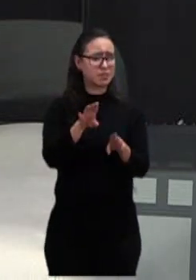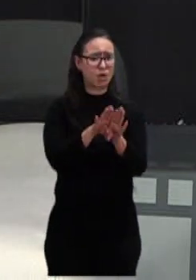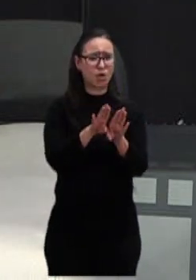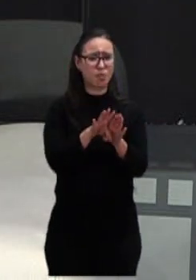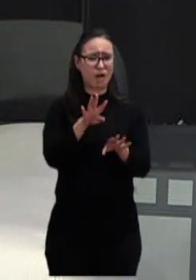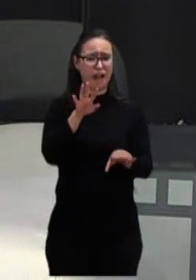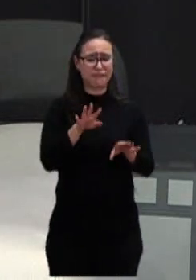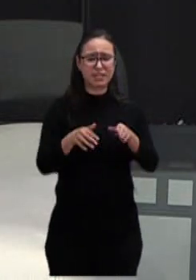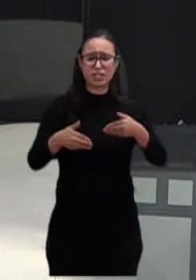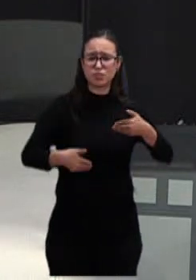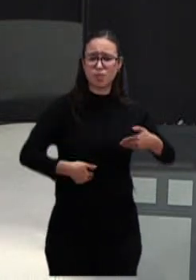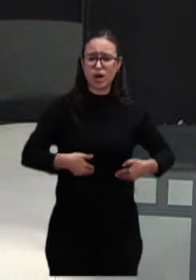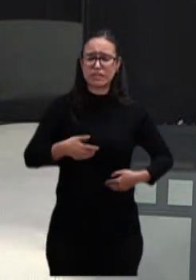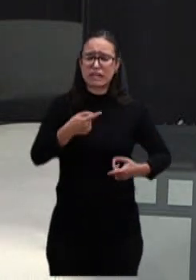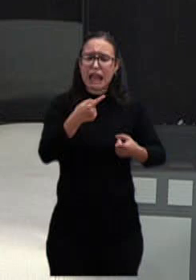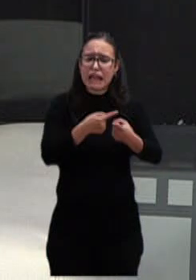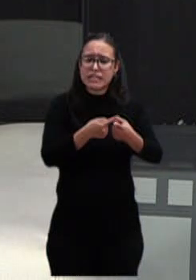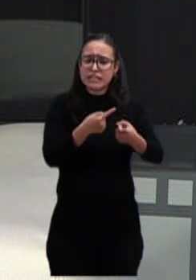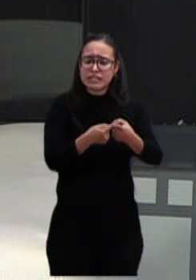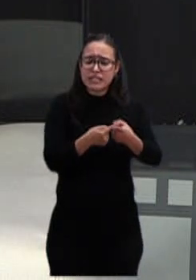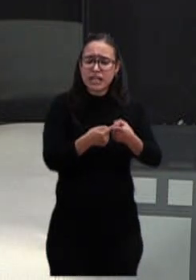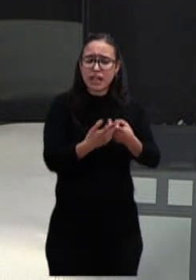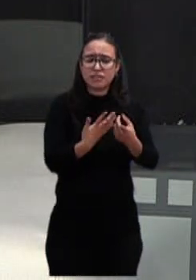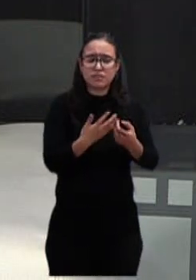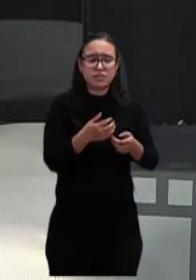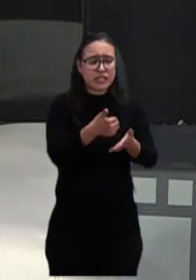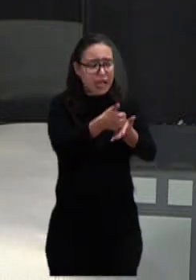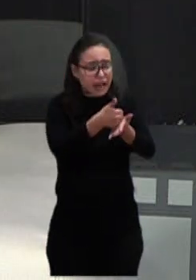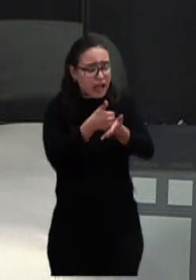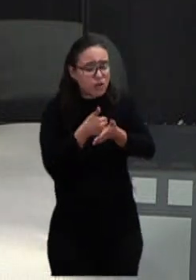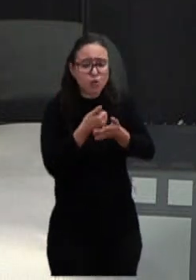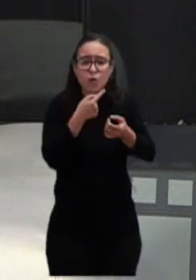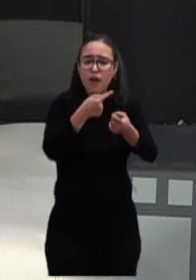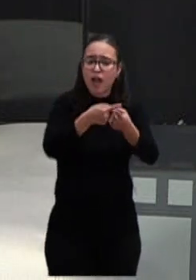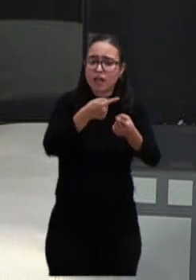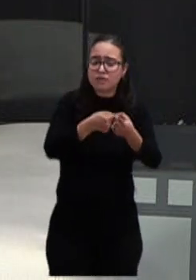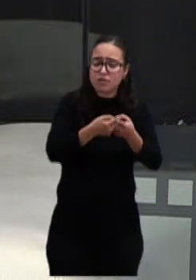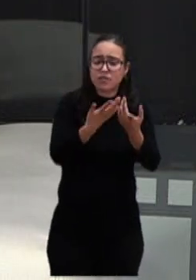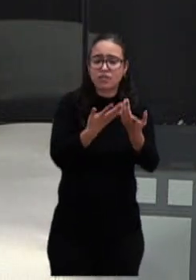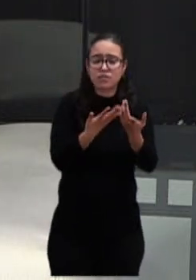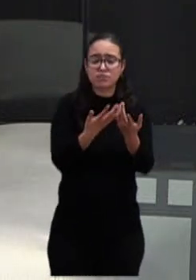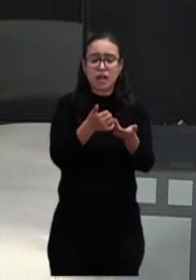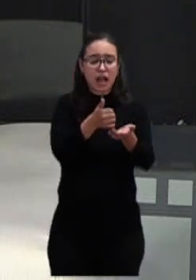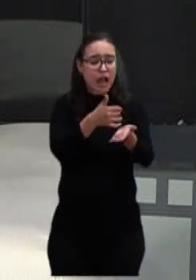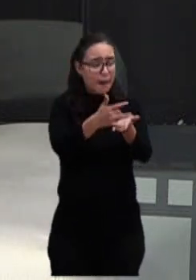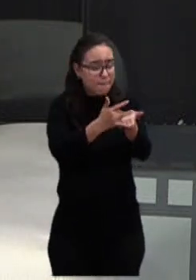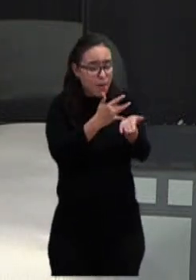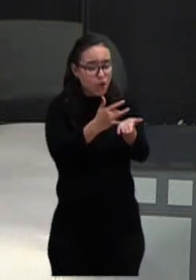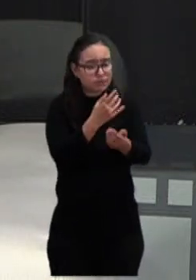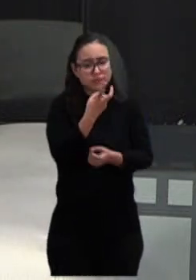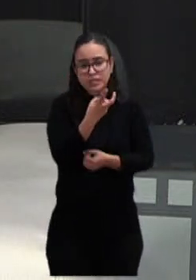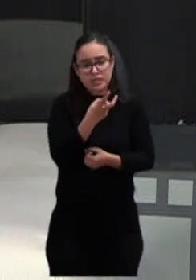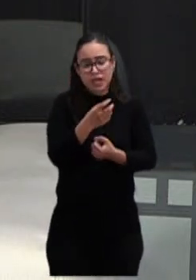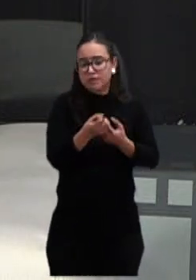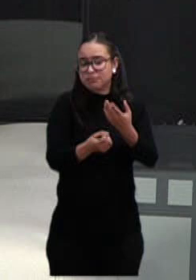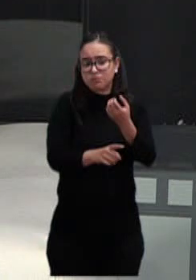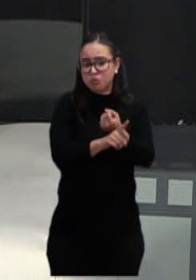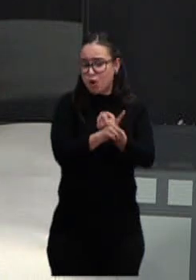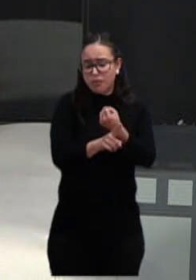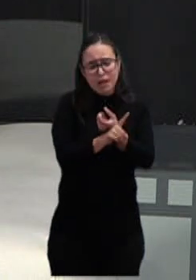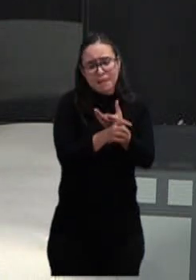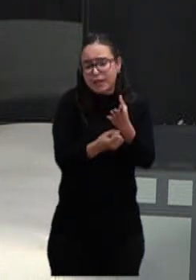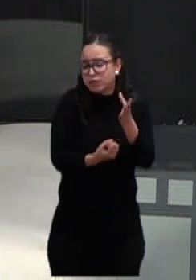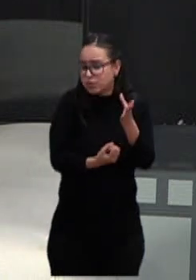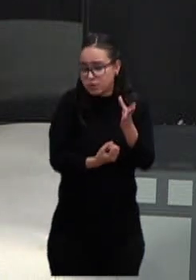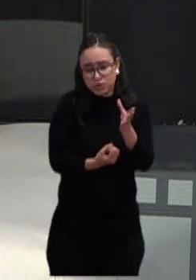quien es la autoridad para conocer estos asuntos entonces toda esta problemática es nueva es nueva o